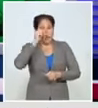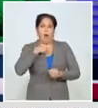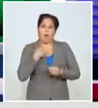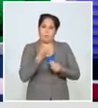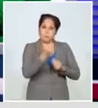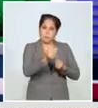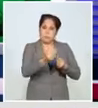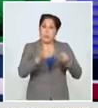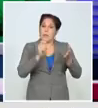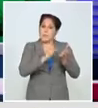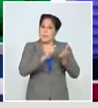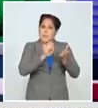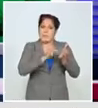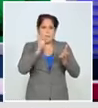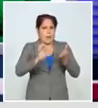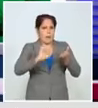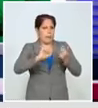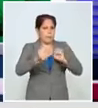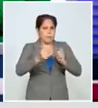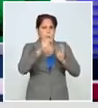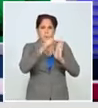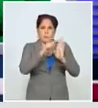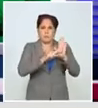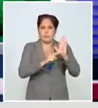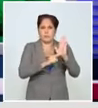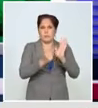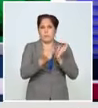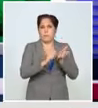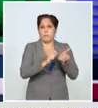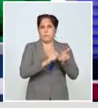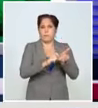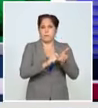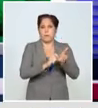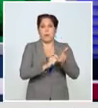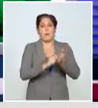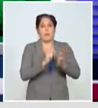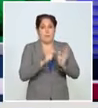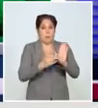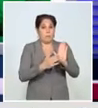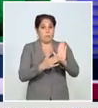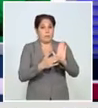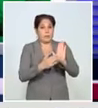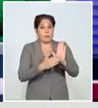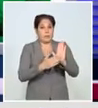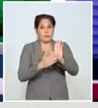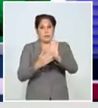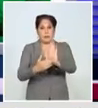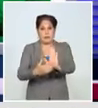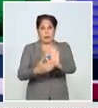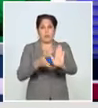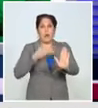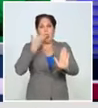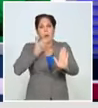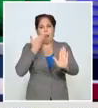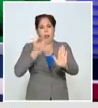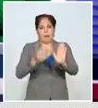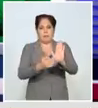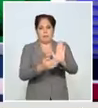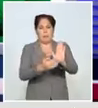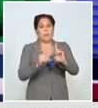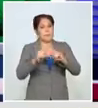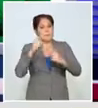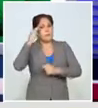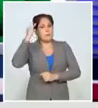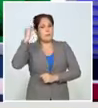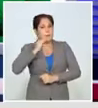la vacuna, y qué es lo que va a permitir pues presentar todos los argumentos, pero indiscutiblemente